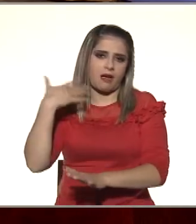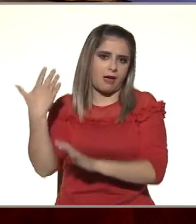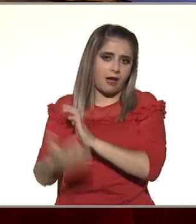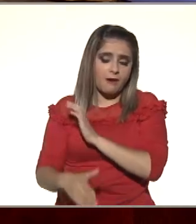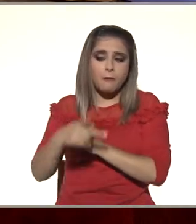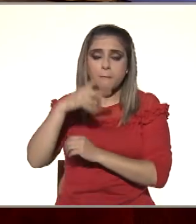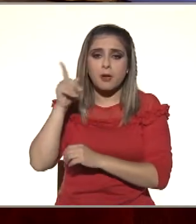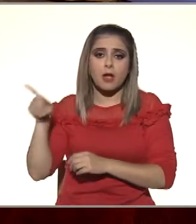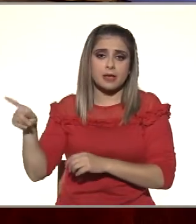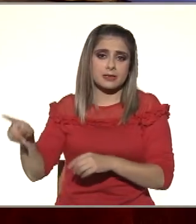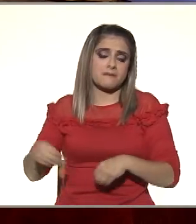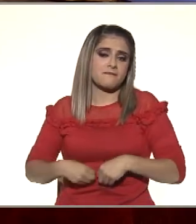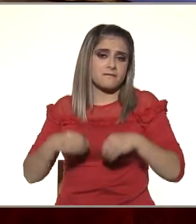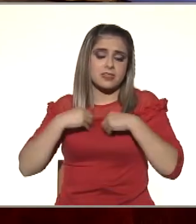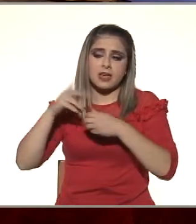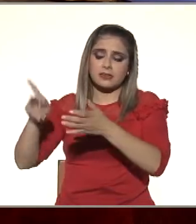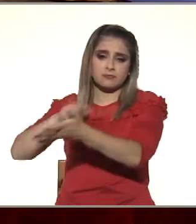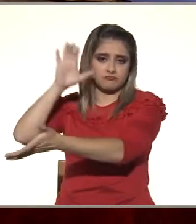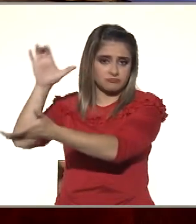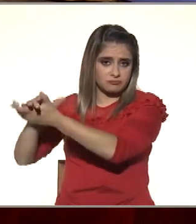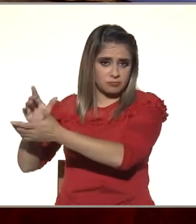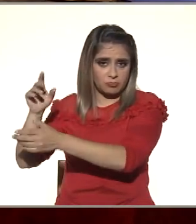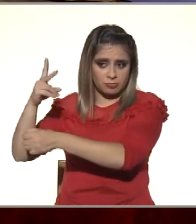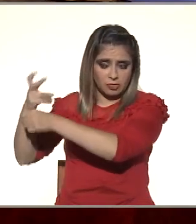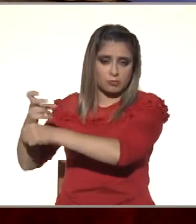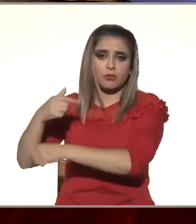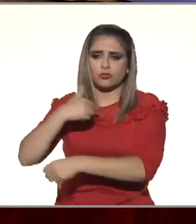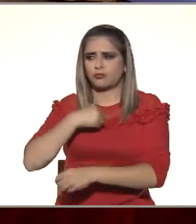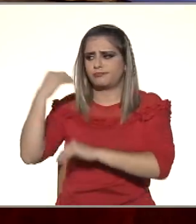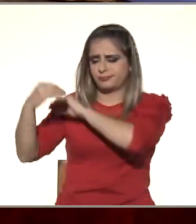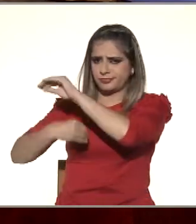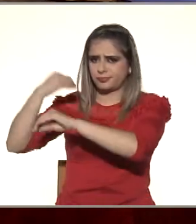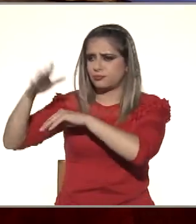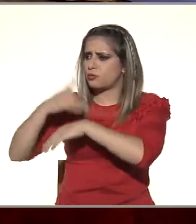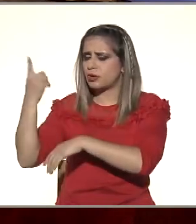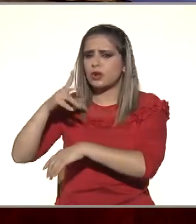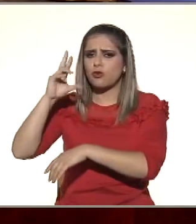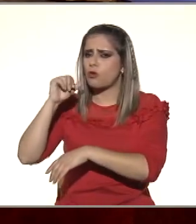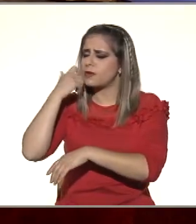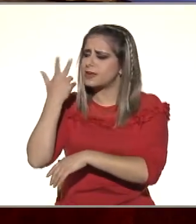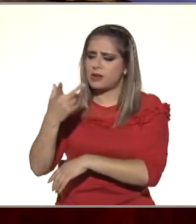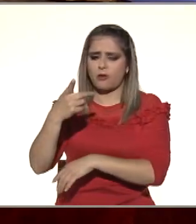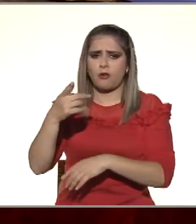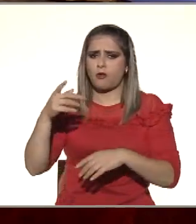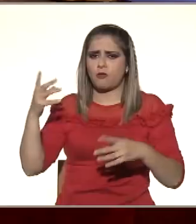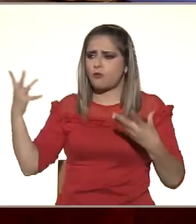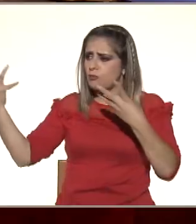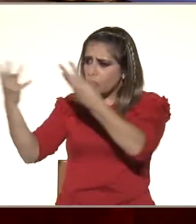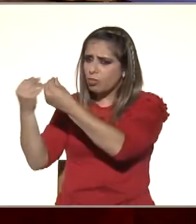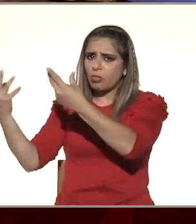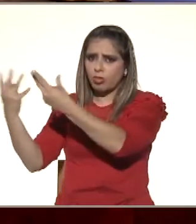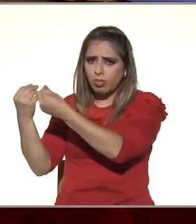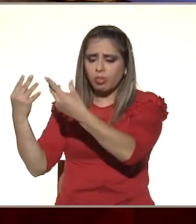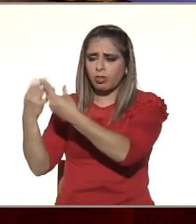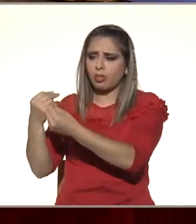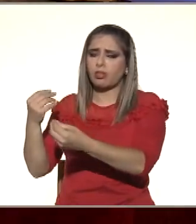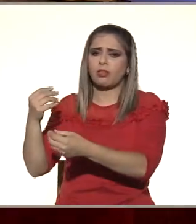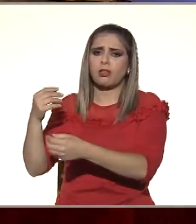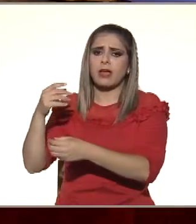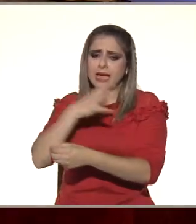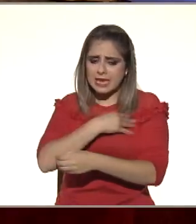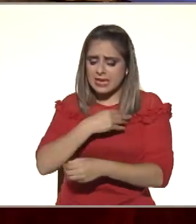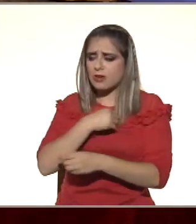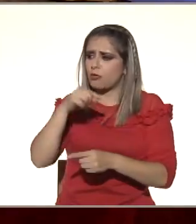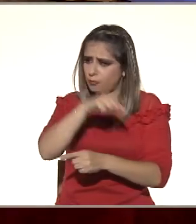está haciendo una vida otra vez y ahora mi pelea es porque yo no quiero que conviva con su nueva pareja para que le dé espacio y tiempo a su